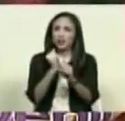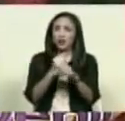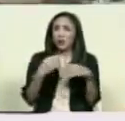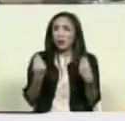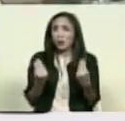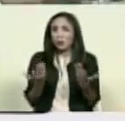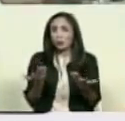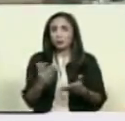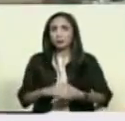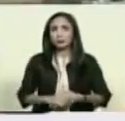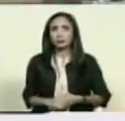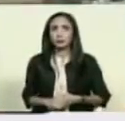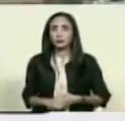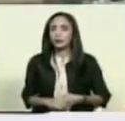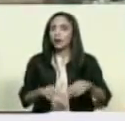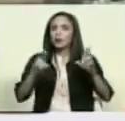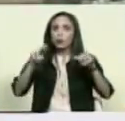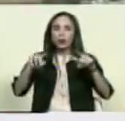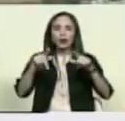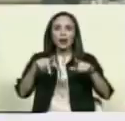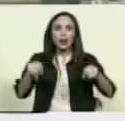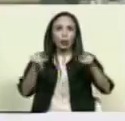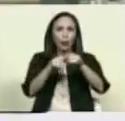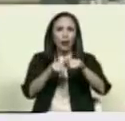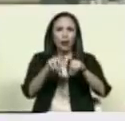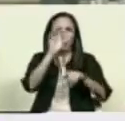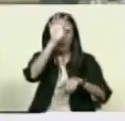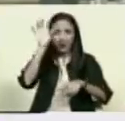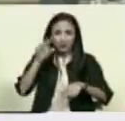Nosotros logramos lo que ningún país tiene.